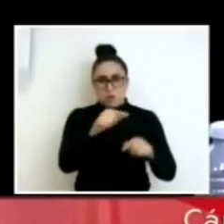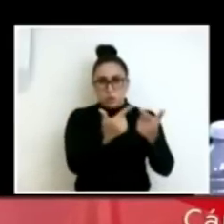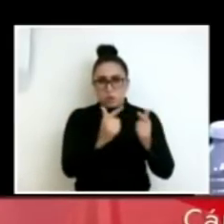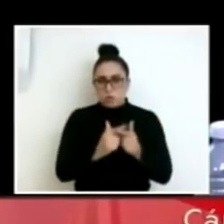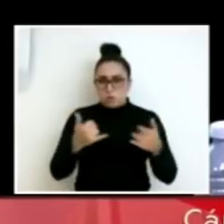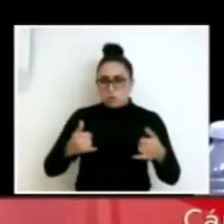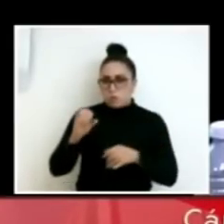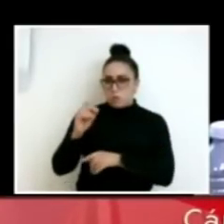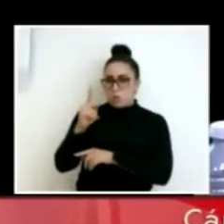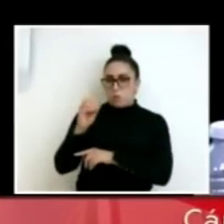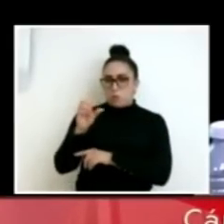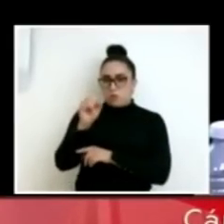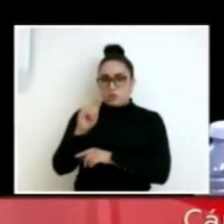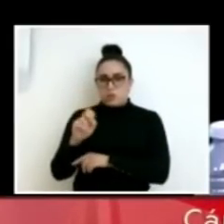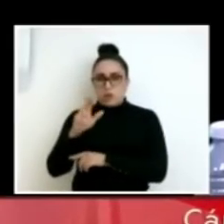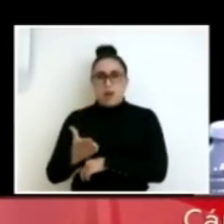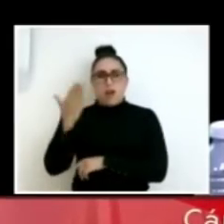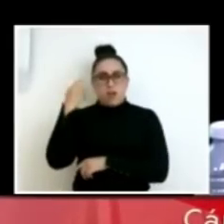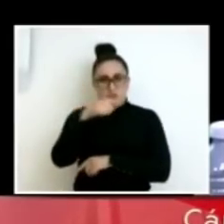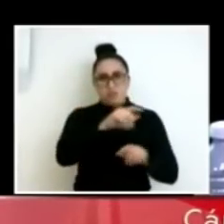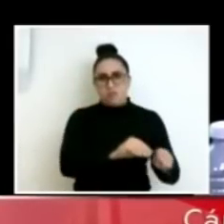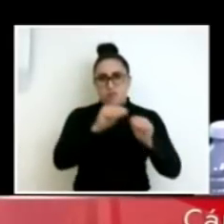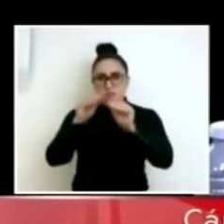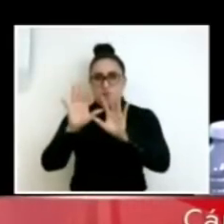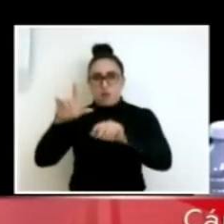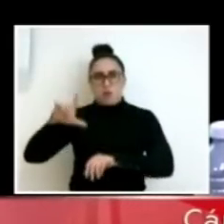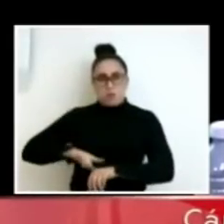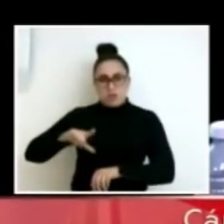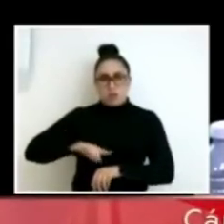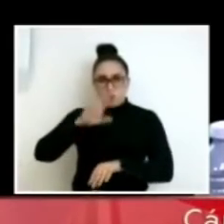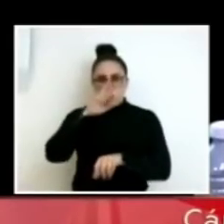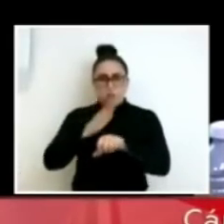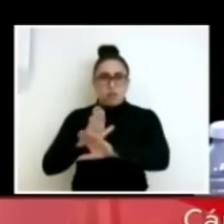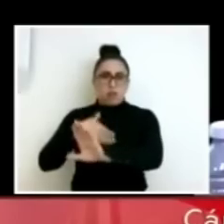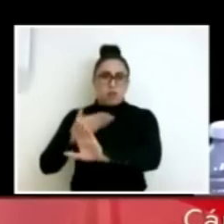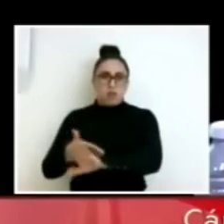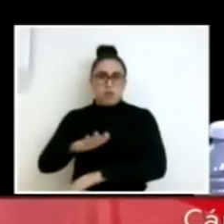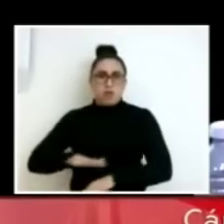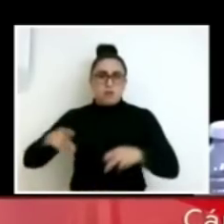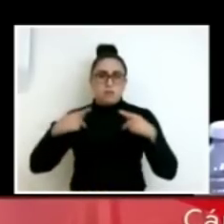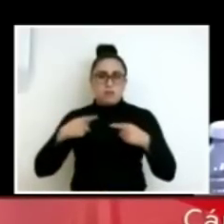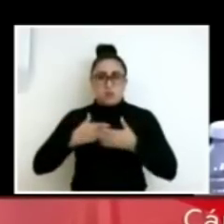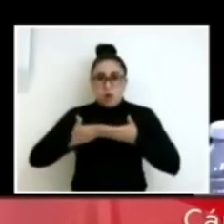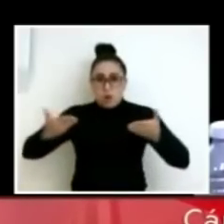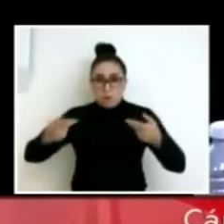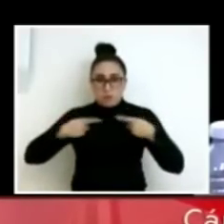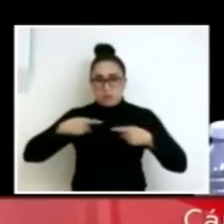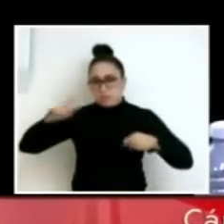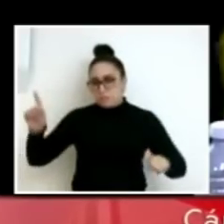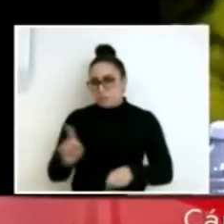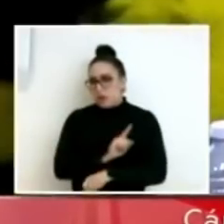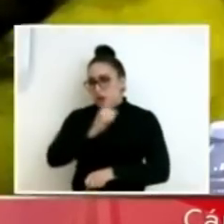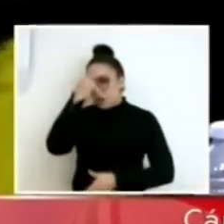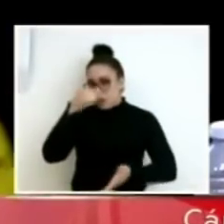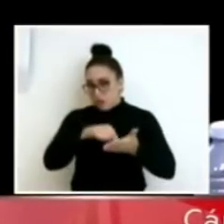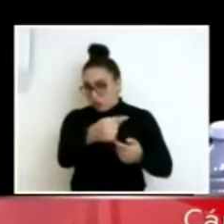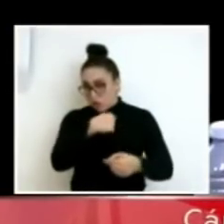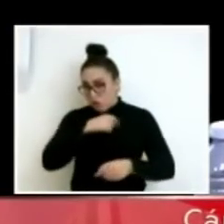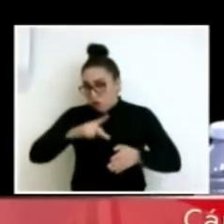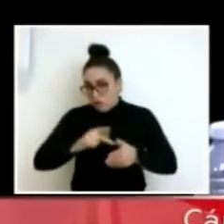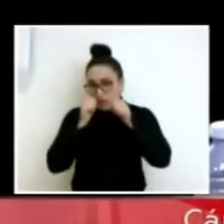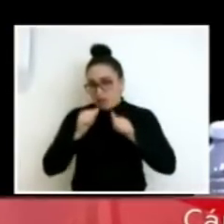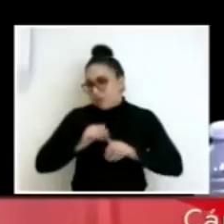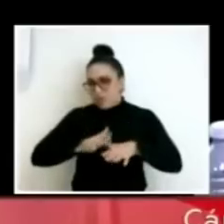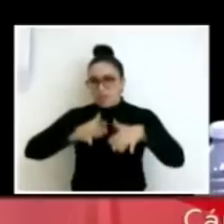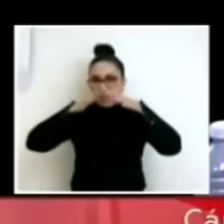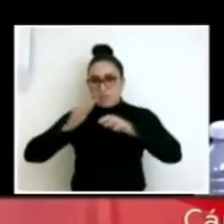ya tuvieron el poder y tomaron decisiones, lo hicieron en contra del pueblo y el pueblo de México ya no les cree. Porque quienes hoy están aquí como oposición